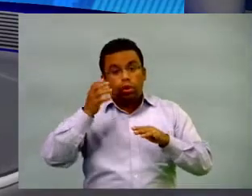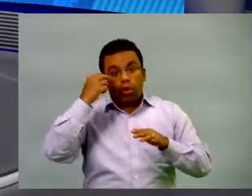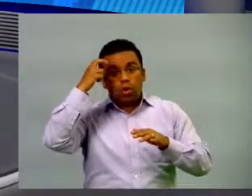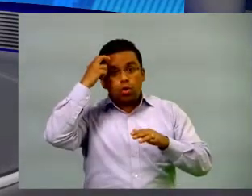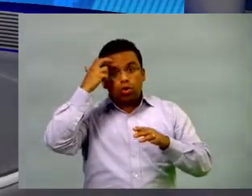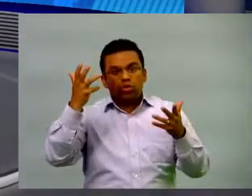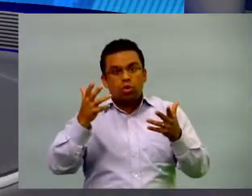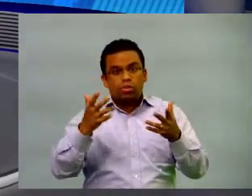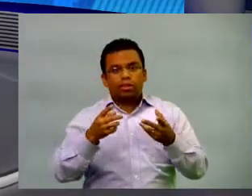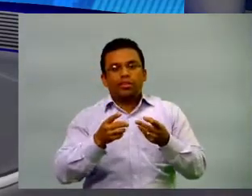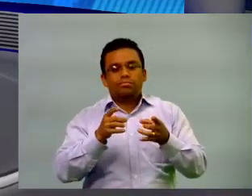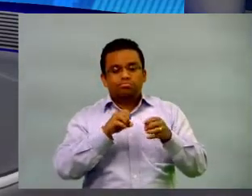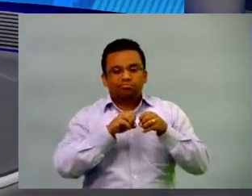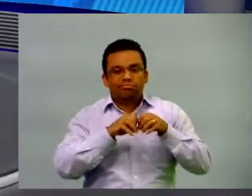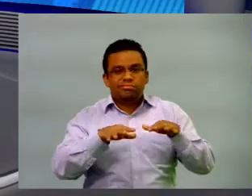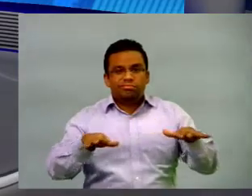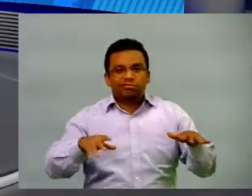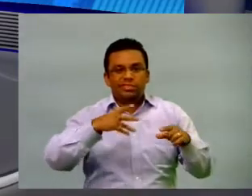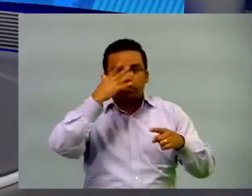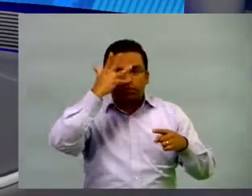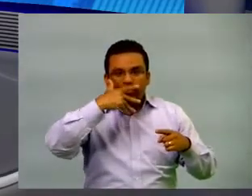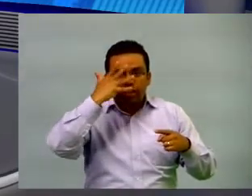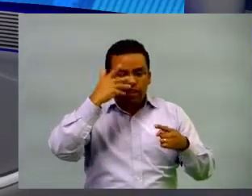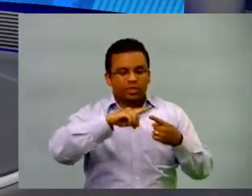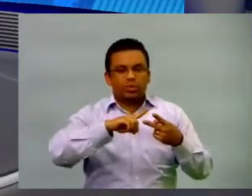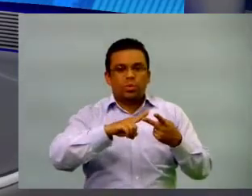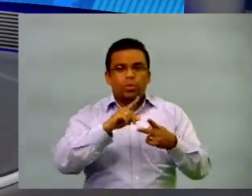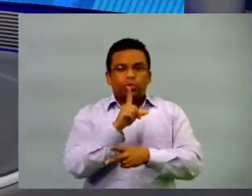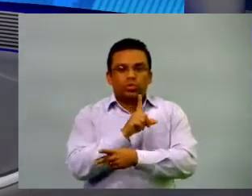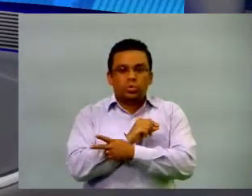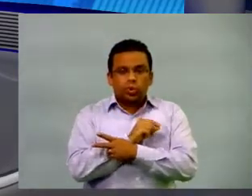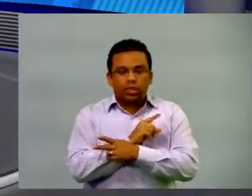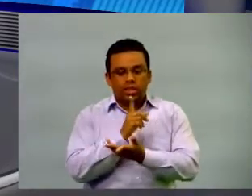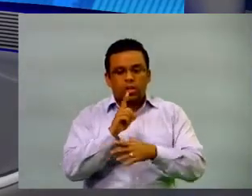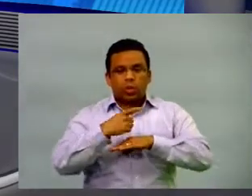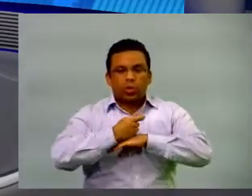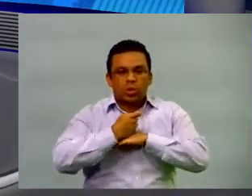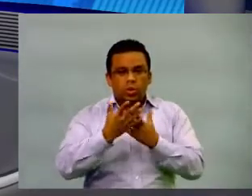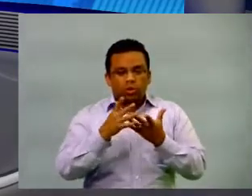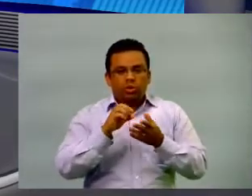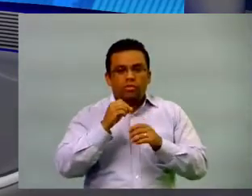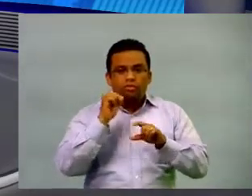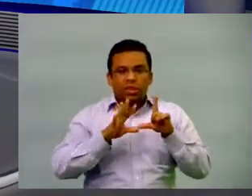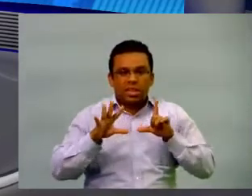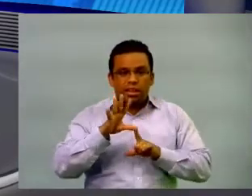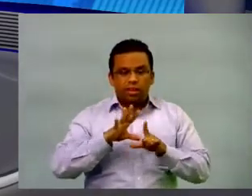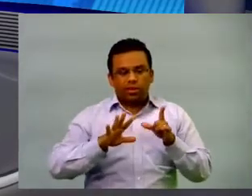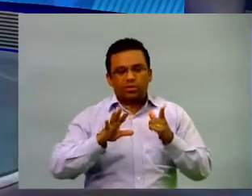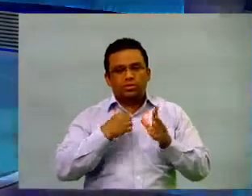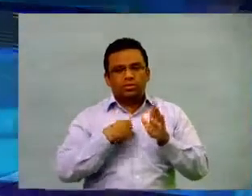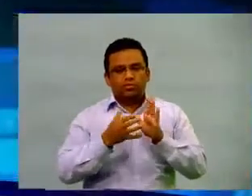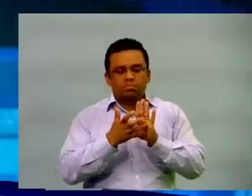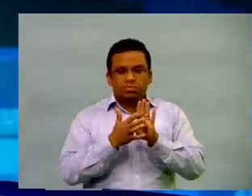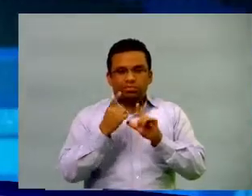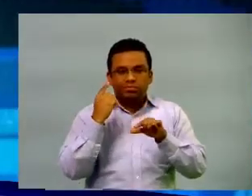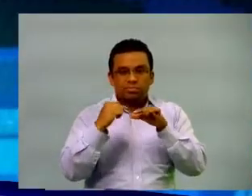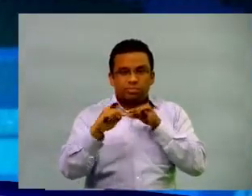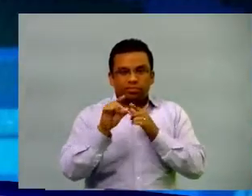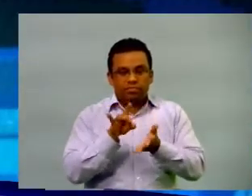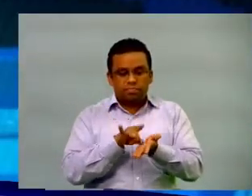hace a través de las redes sociales, compartiendo información, videos, datos, opiniones, sentimientos,